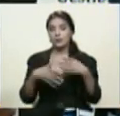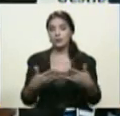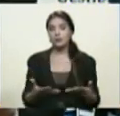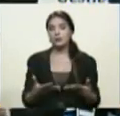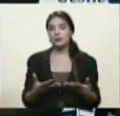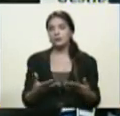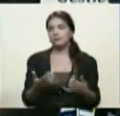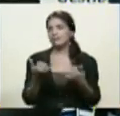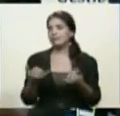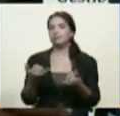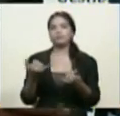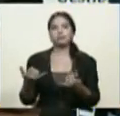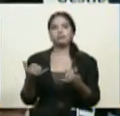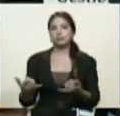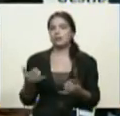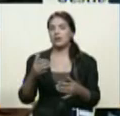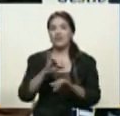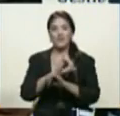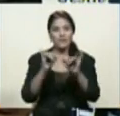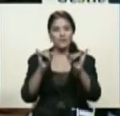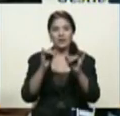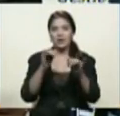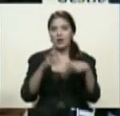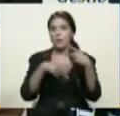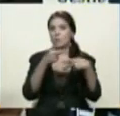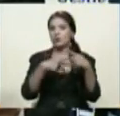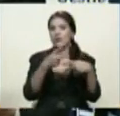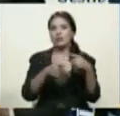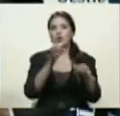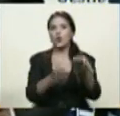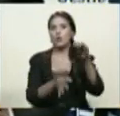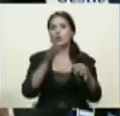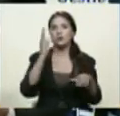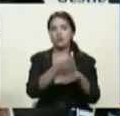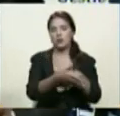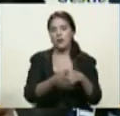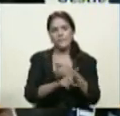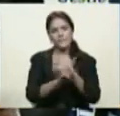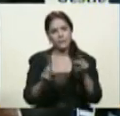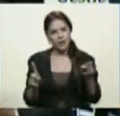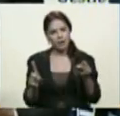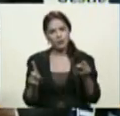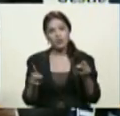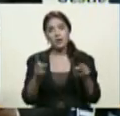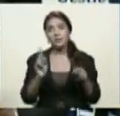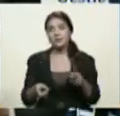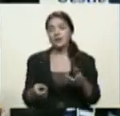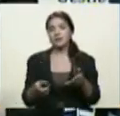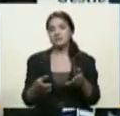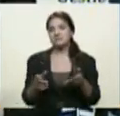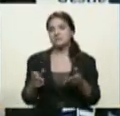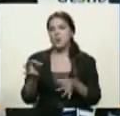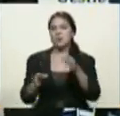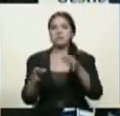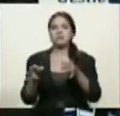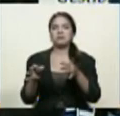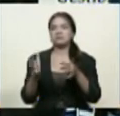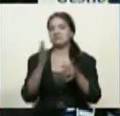como de lugar o de culminación de acto conclusivo pero en el fondo sacrificando la justicia